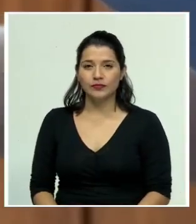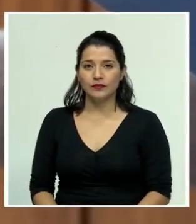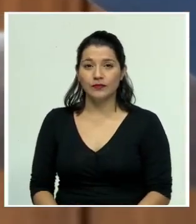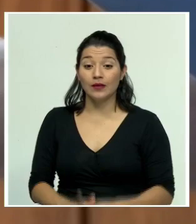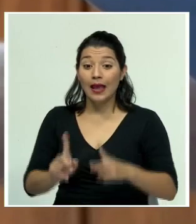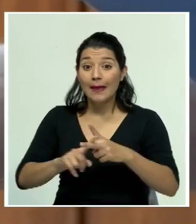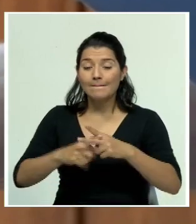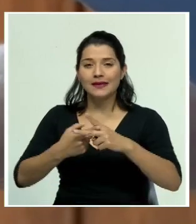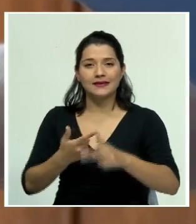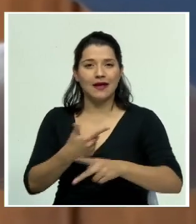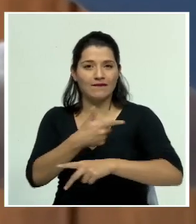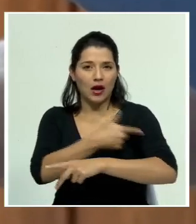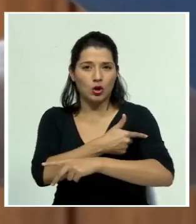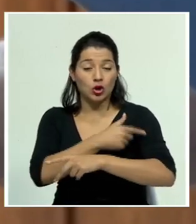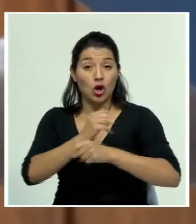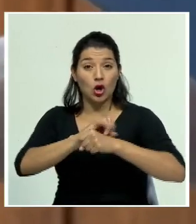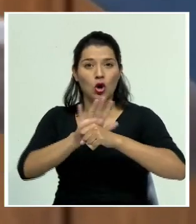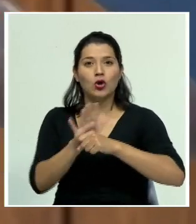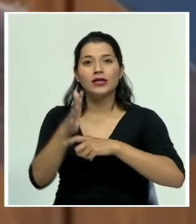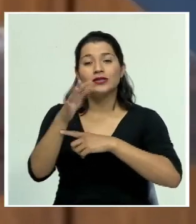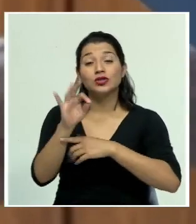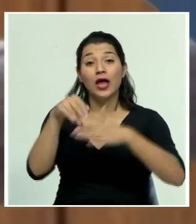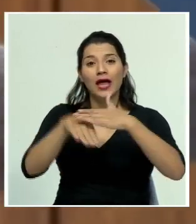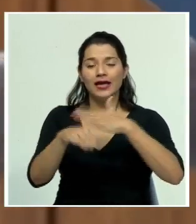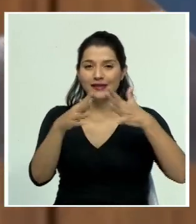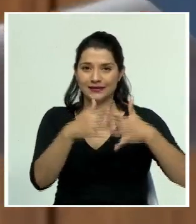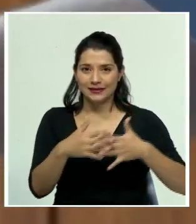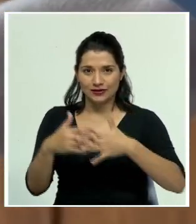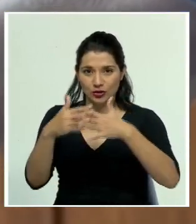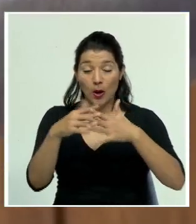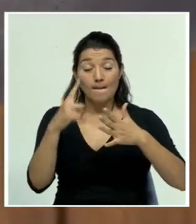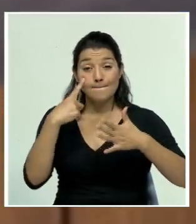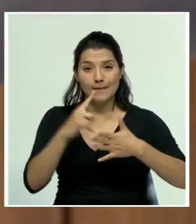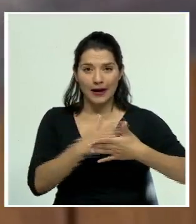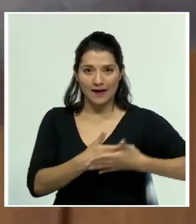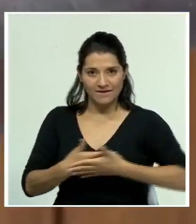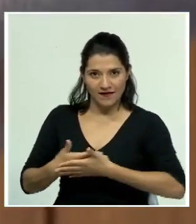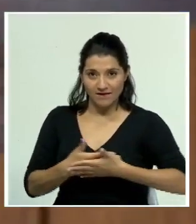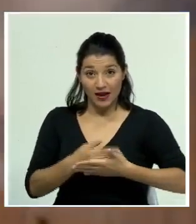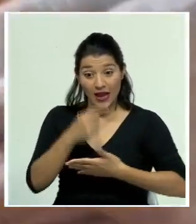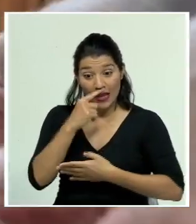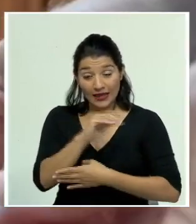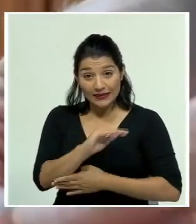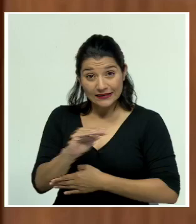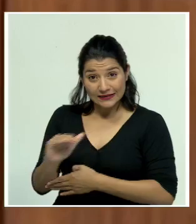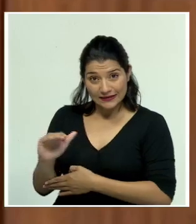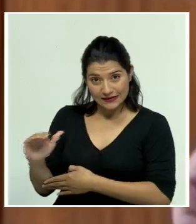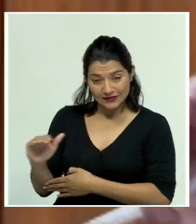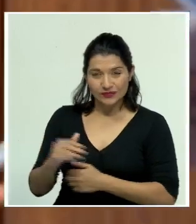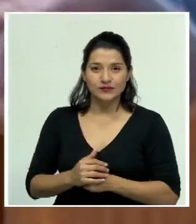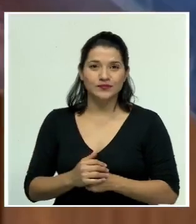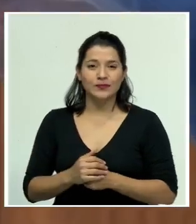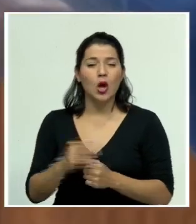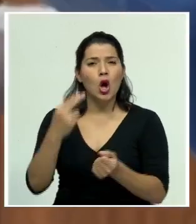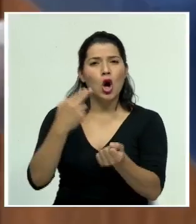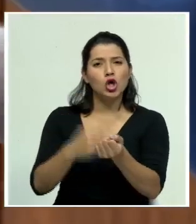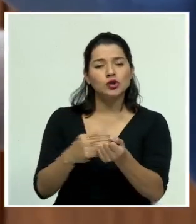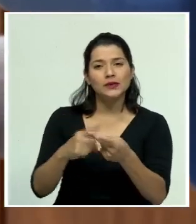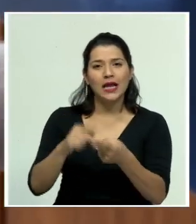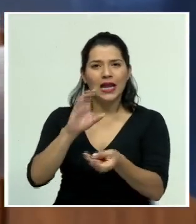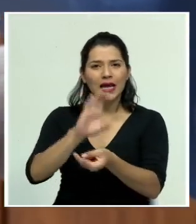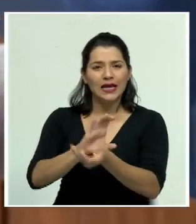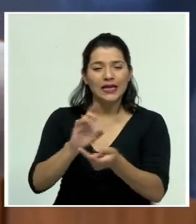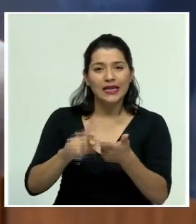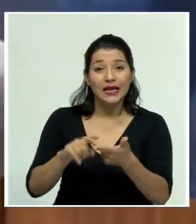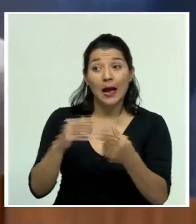Comienza la vacunación contra el COVID-19 en Estados Unidos para bebés y niños pequeños. Hospitales, clínicas